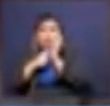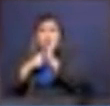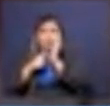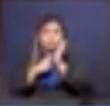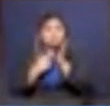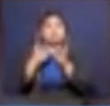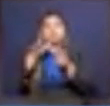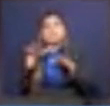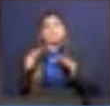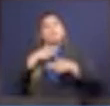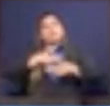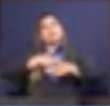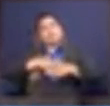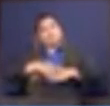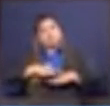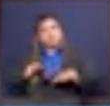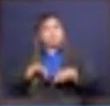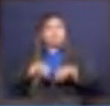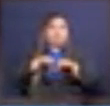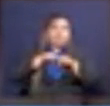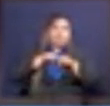beneficiando a